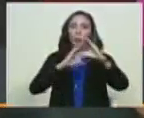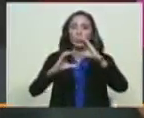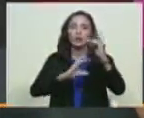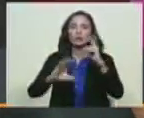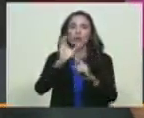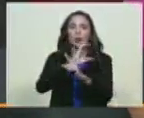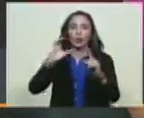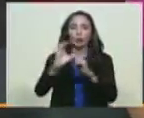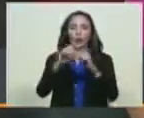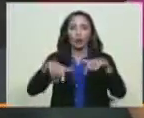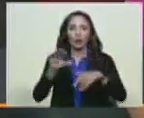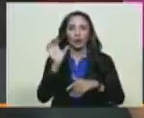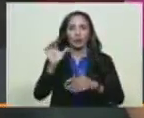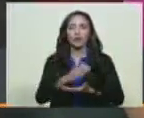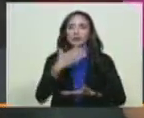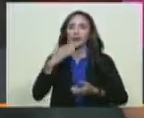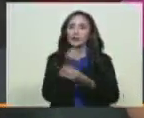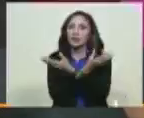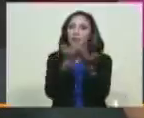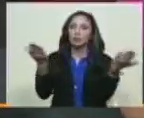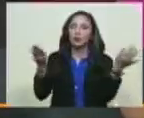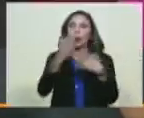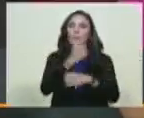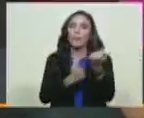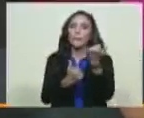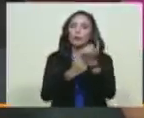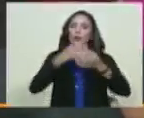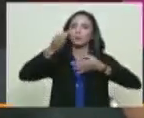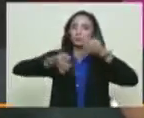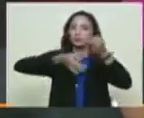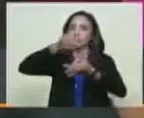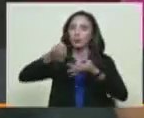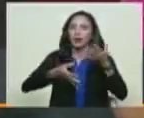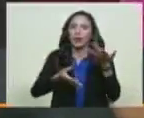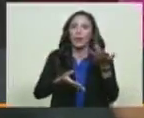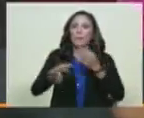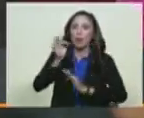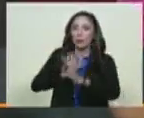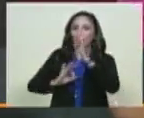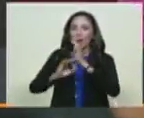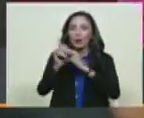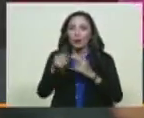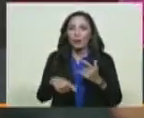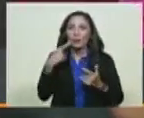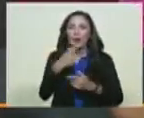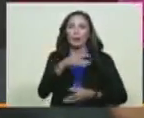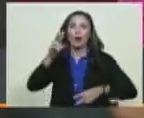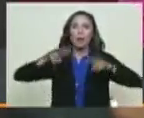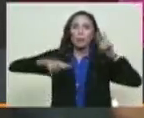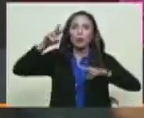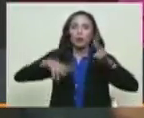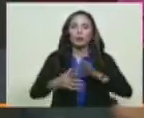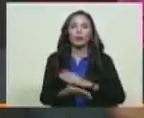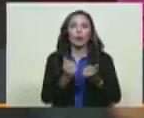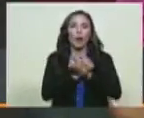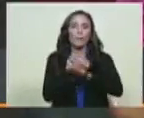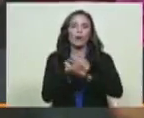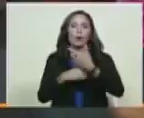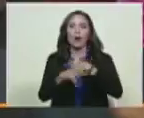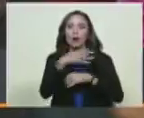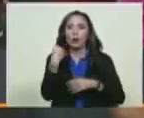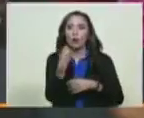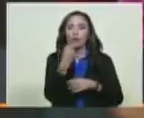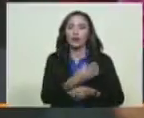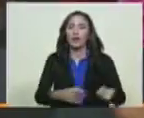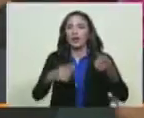del país gracias por tanta formación por tanto acompañamiento por tanto amor a nuestra juventud todos esos